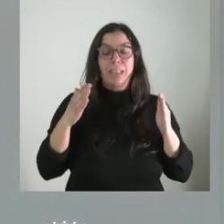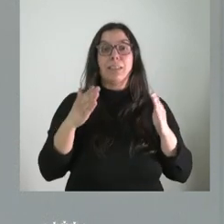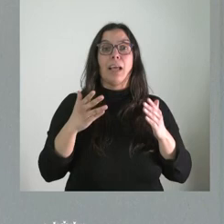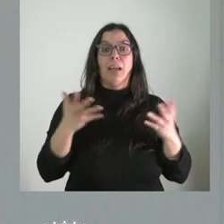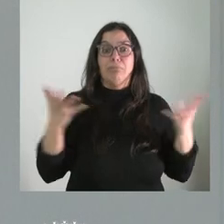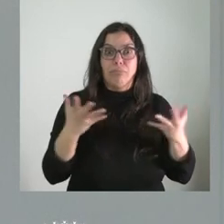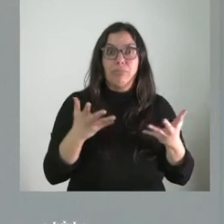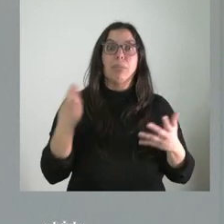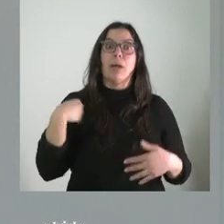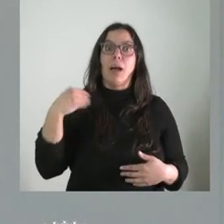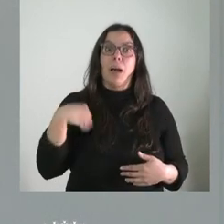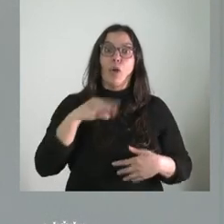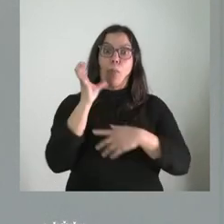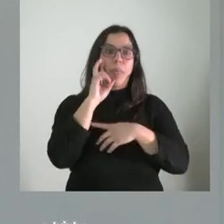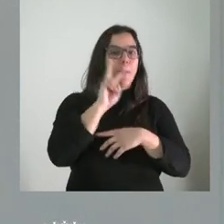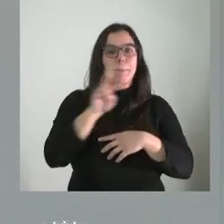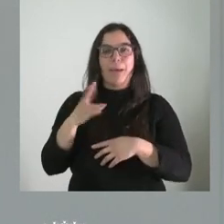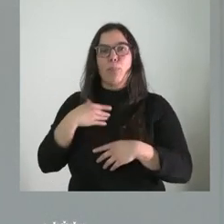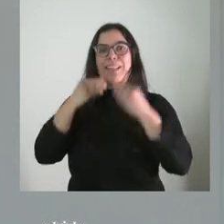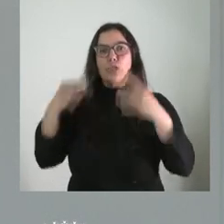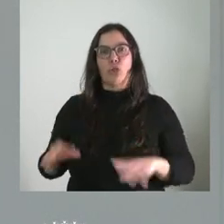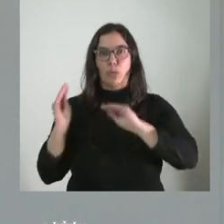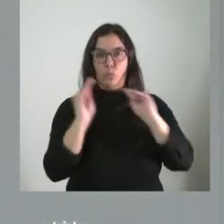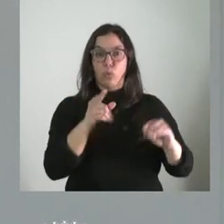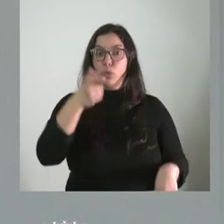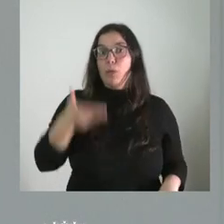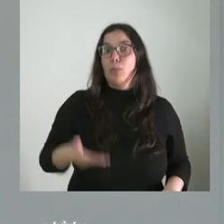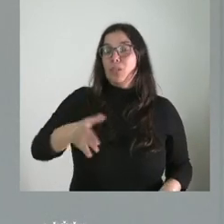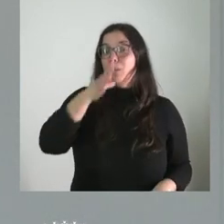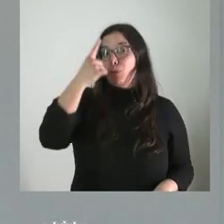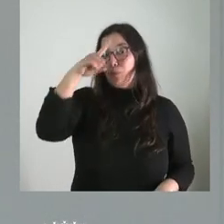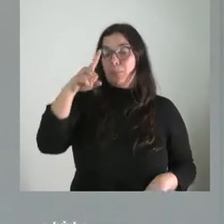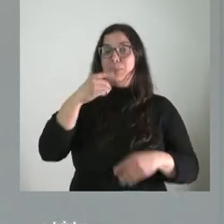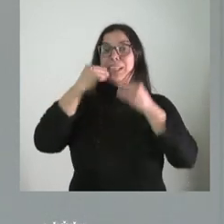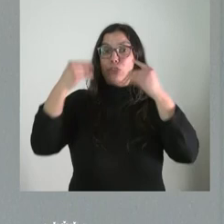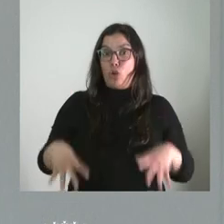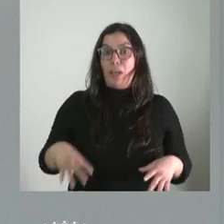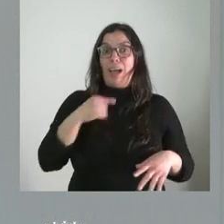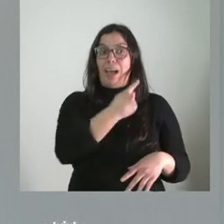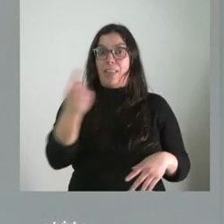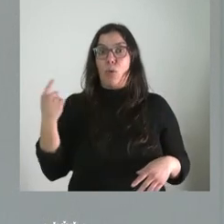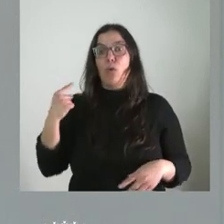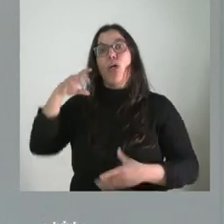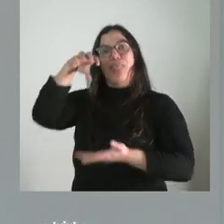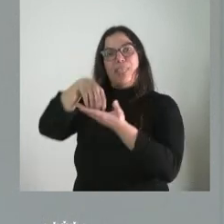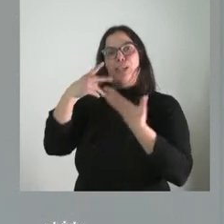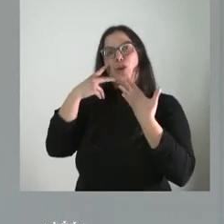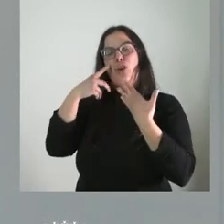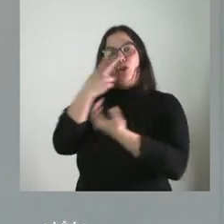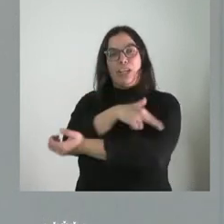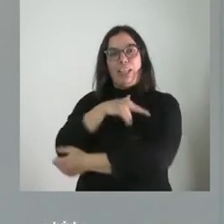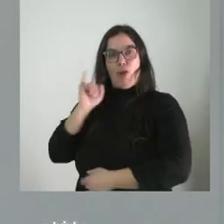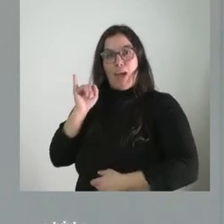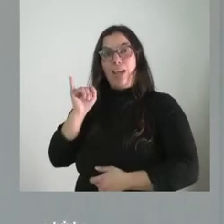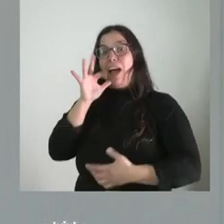unidad de soporte vital avanzado es un elemento muy relevante porque saben ustedes que las historias clínicas están a disposición de los centros sanitarios pero ahora van a